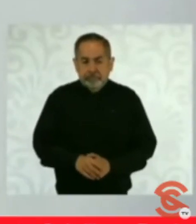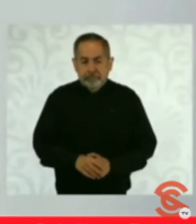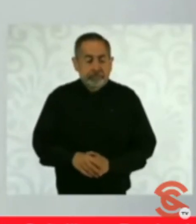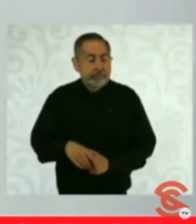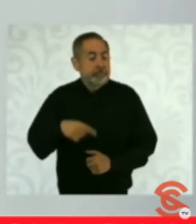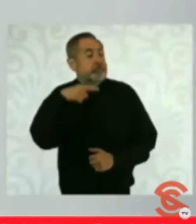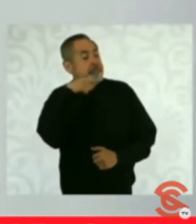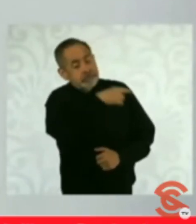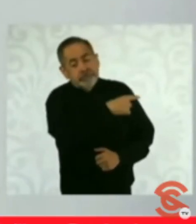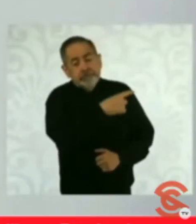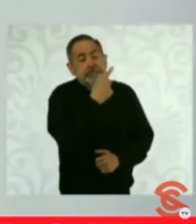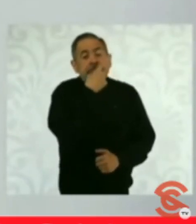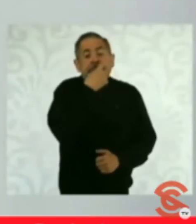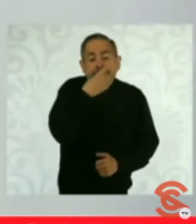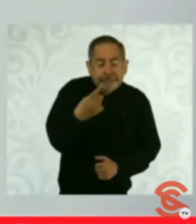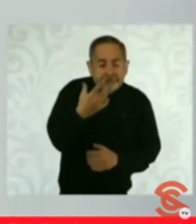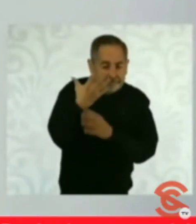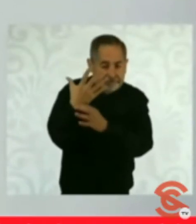Lo que dice es,